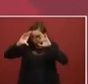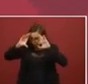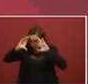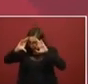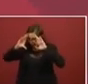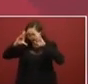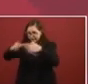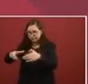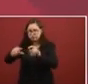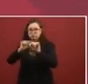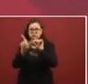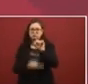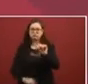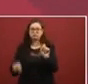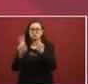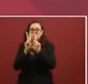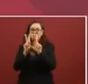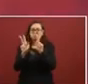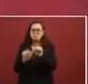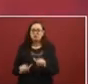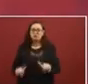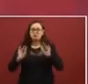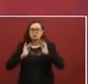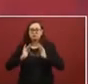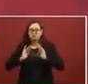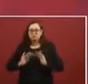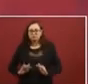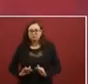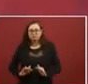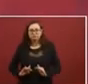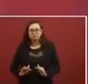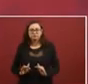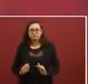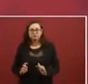para garantizar la paz, la tranquilidad, y